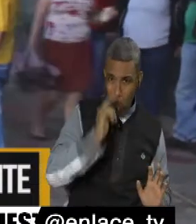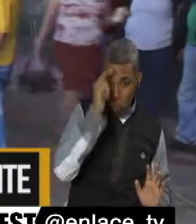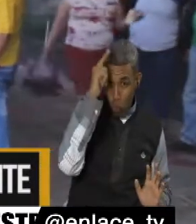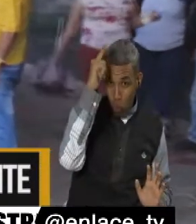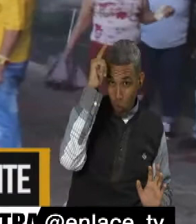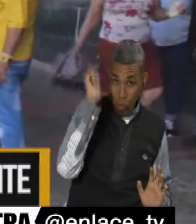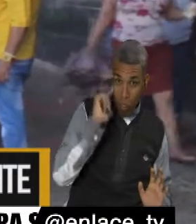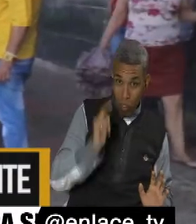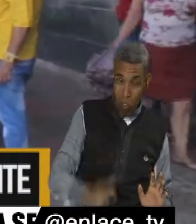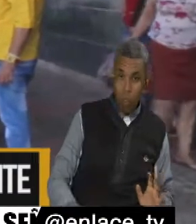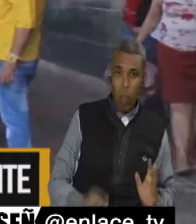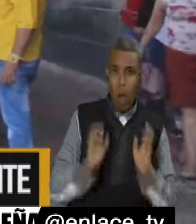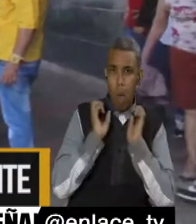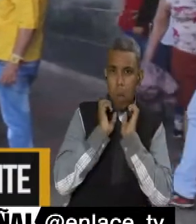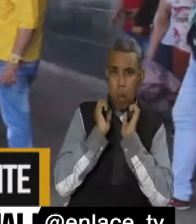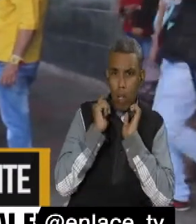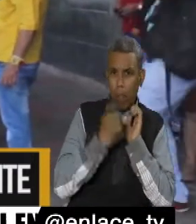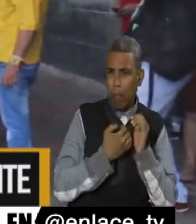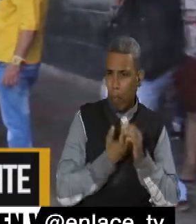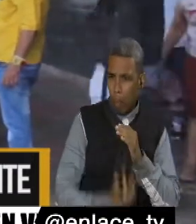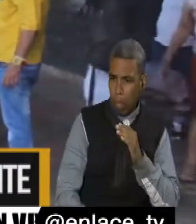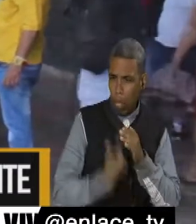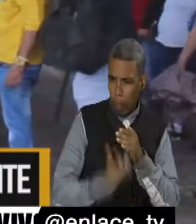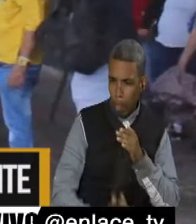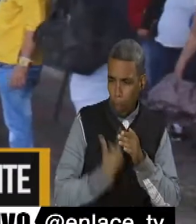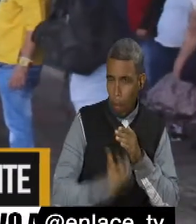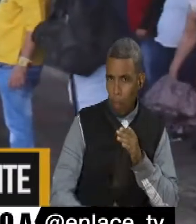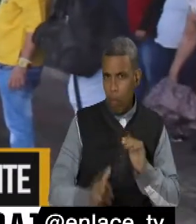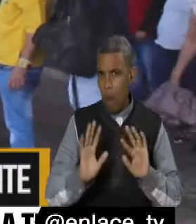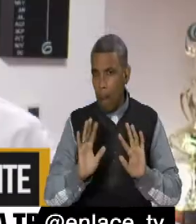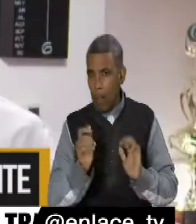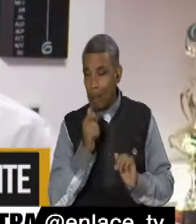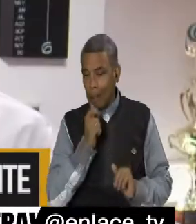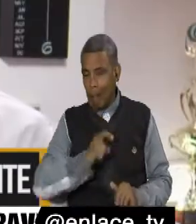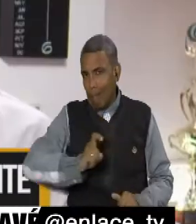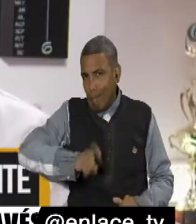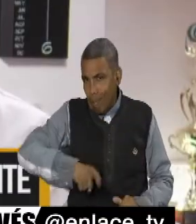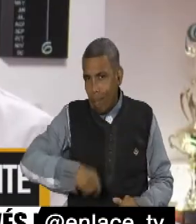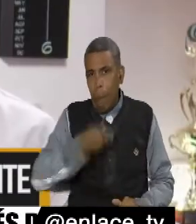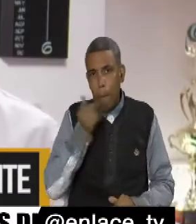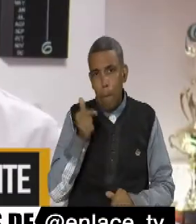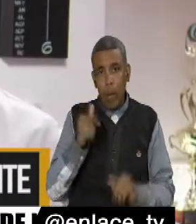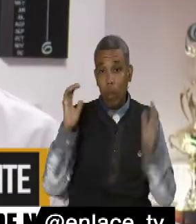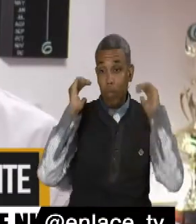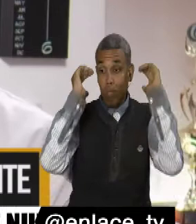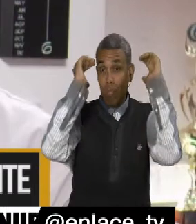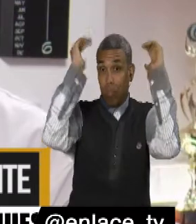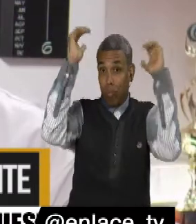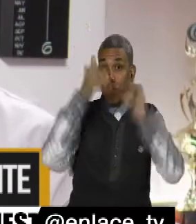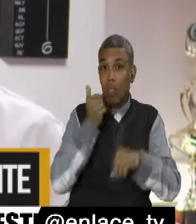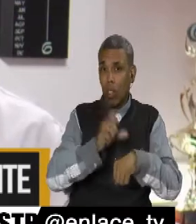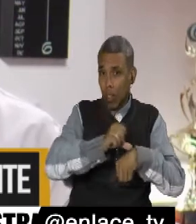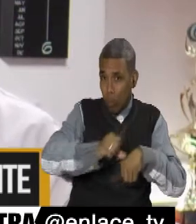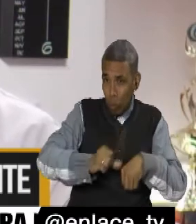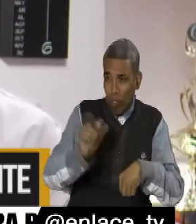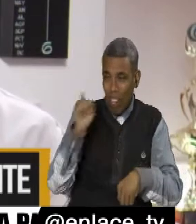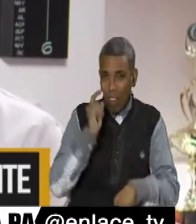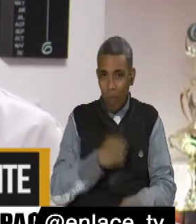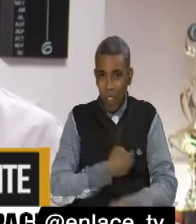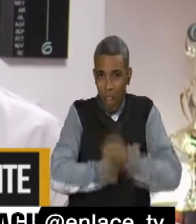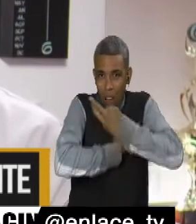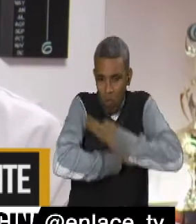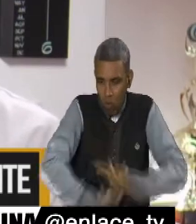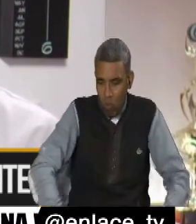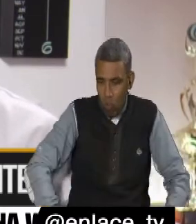presentaba un sangrado muy importante y que necesitaba ser manejado por el servicio de cirugía vascular, servicio con el